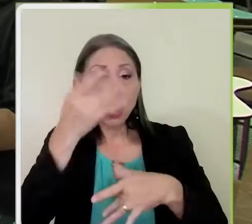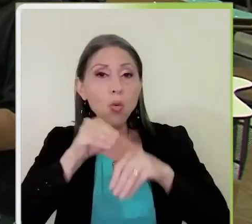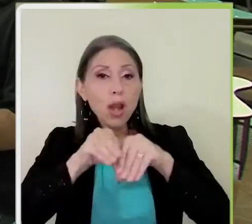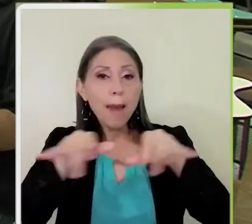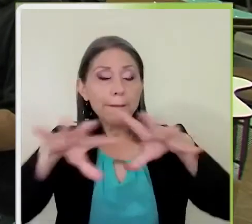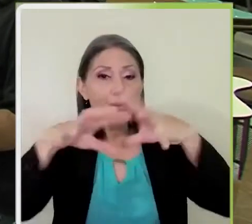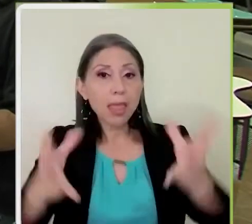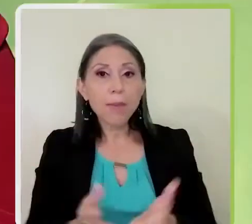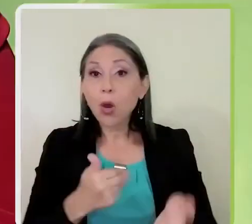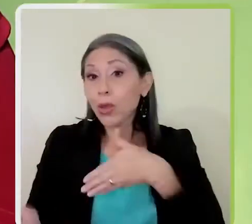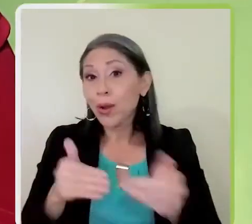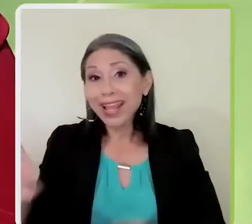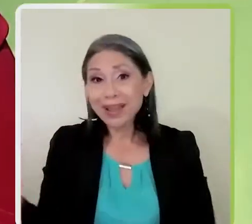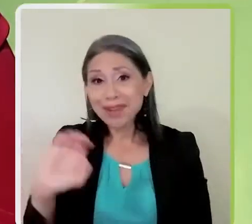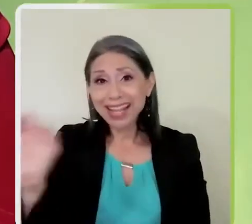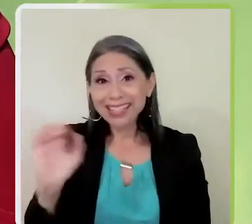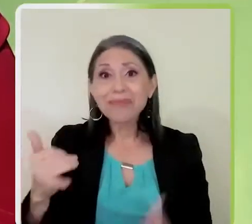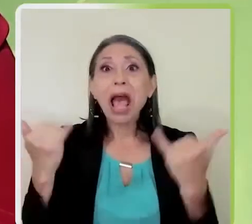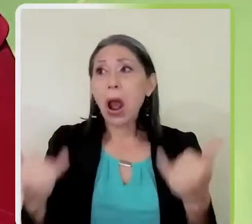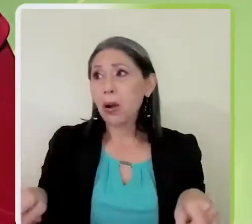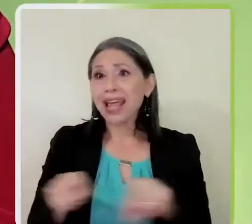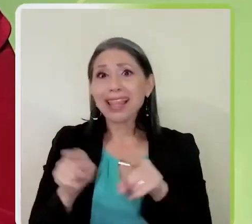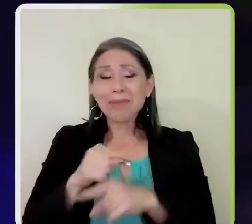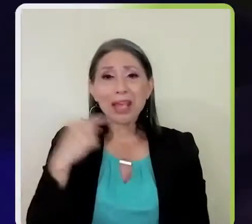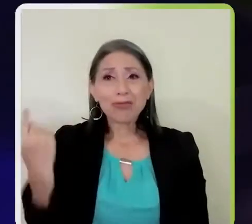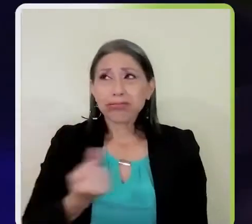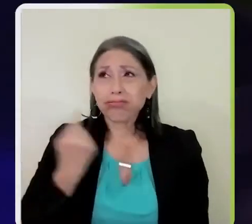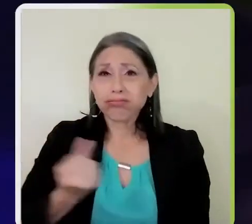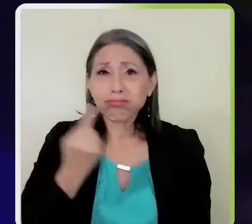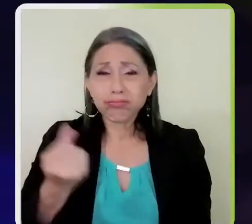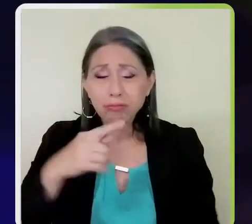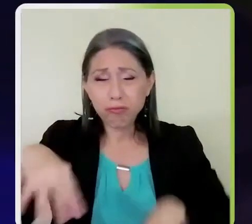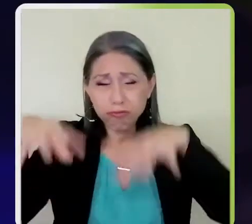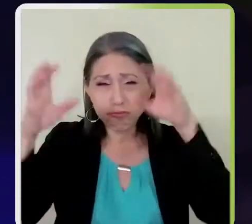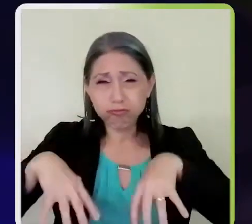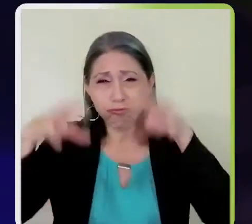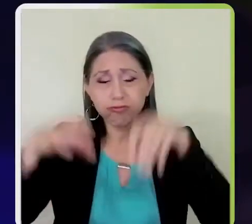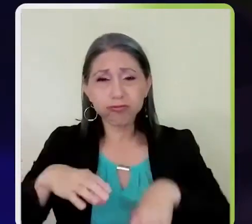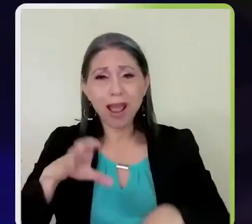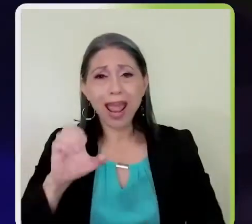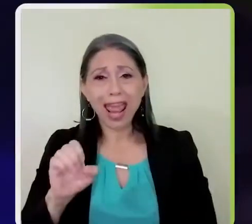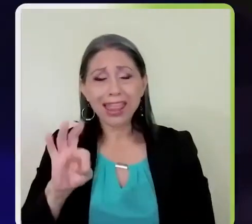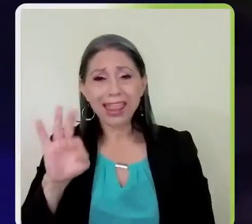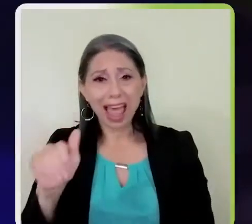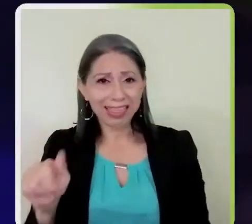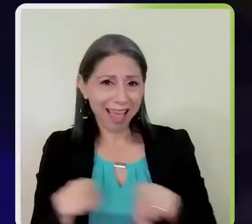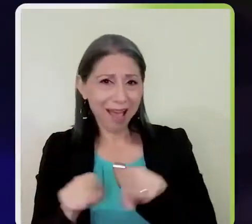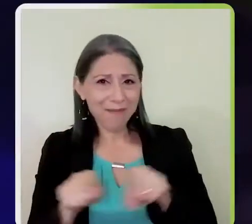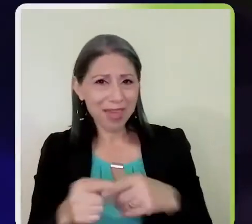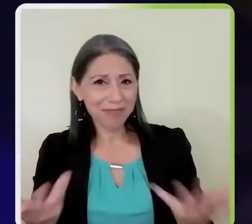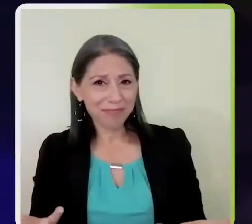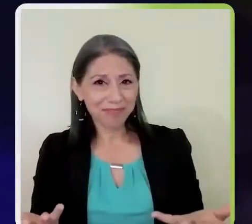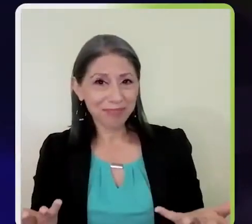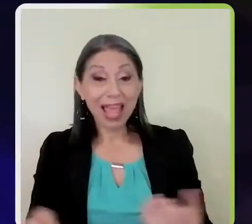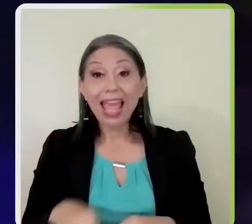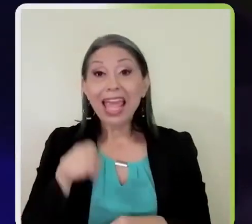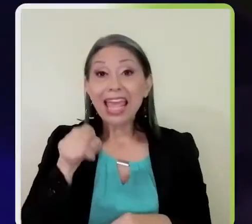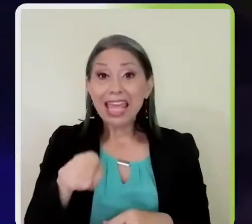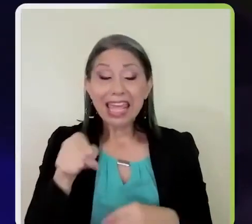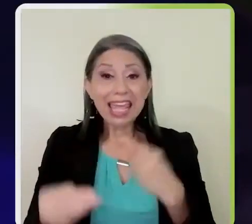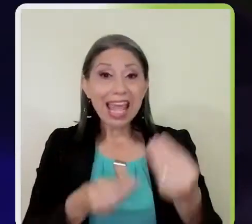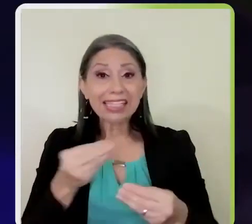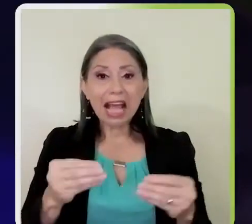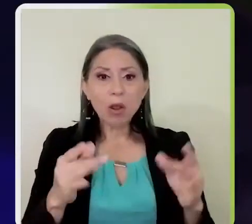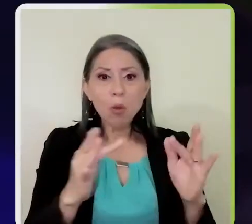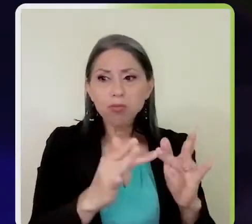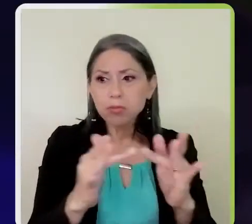emergencia. Ya ahora además estamos con ETA también, y entonces precisamente esa transversalidad que se